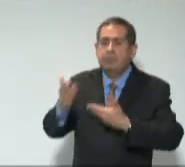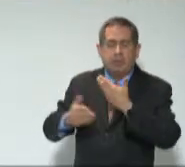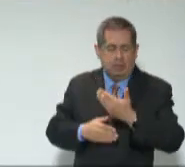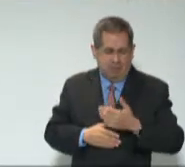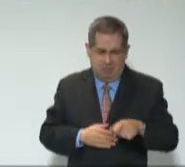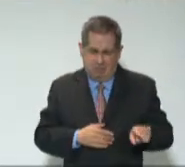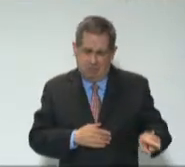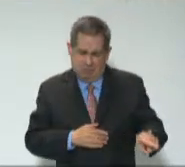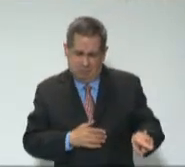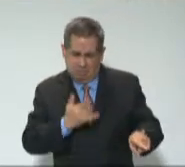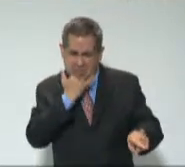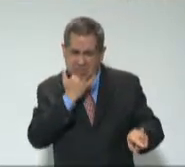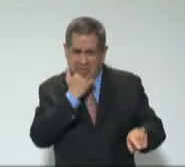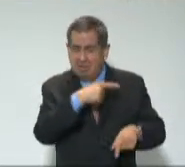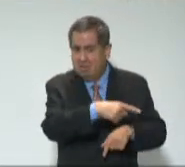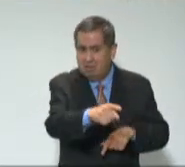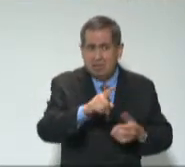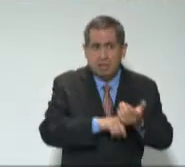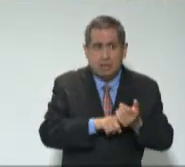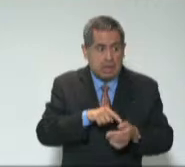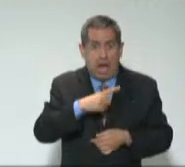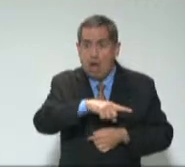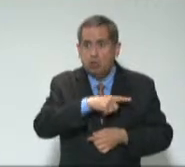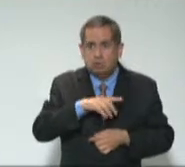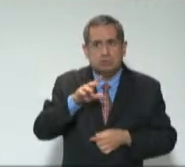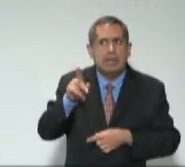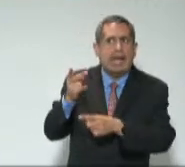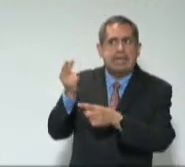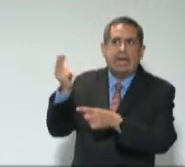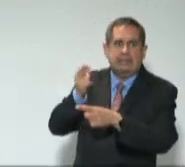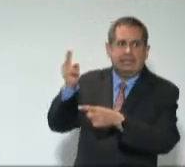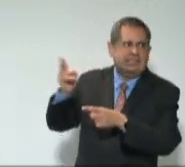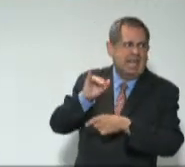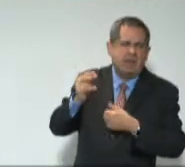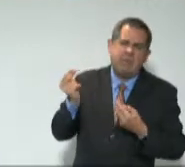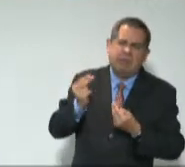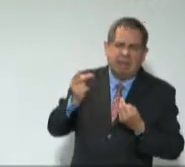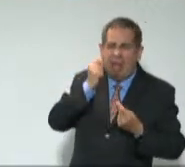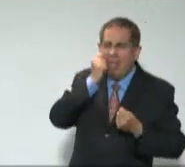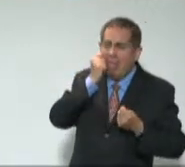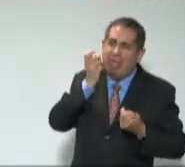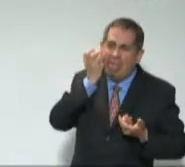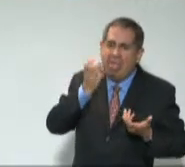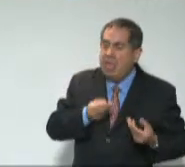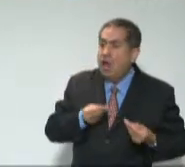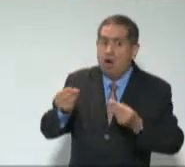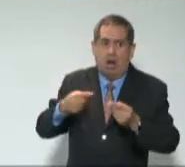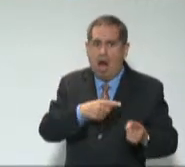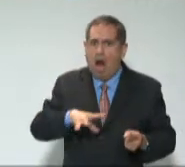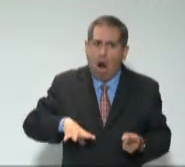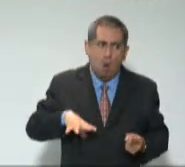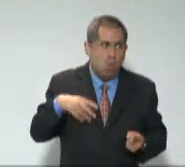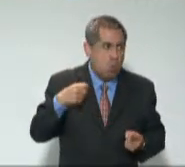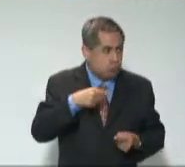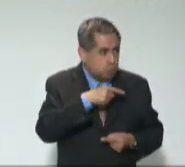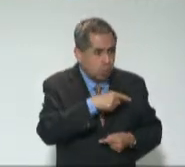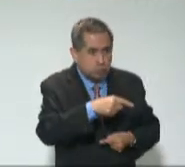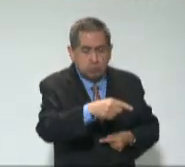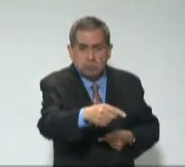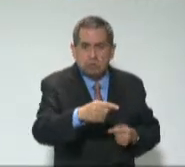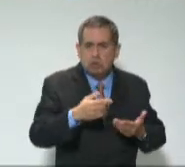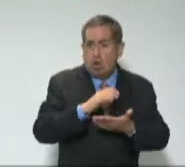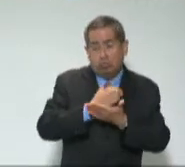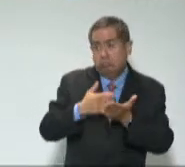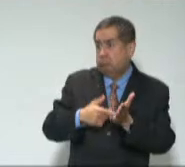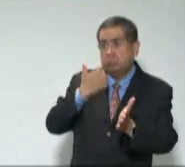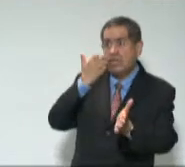que ante el conocimiento de la necesidad que teníamos las instituciones de salud eh los abusos venían desde la desde el momento de la